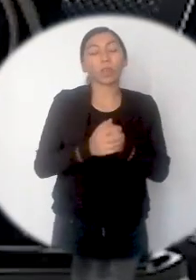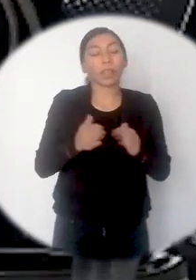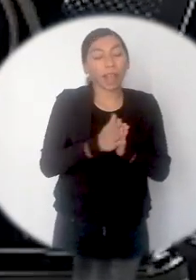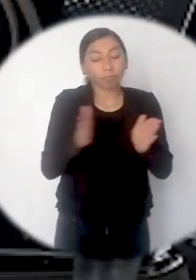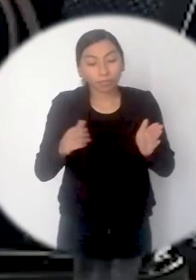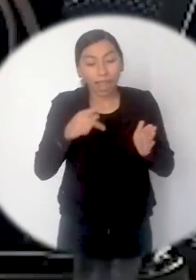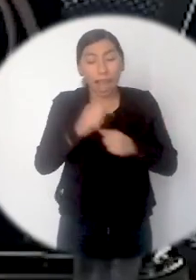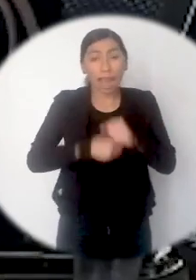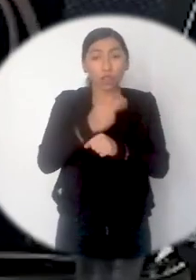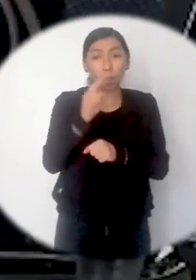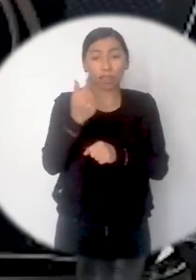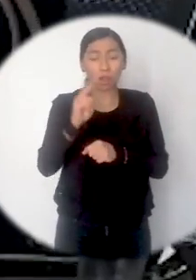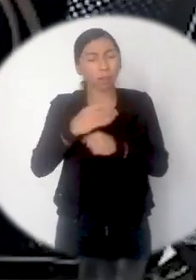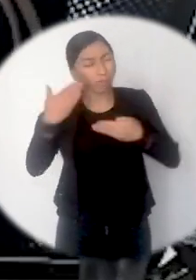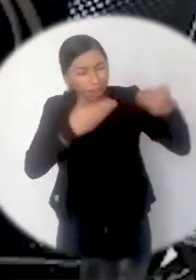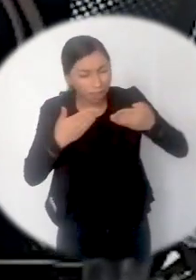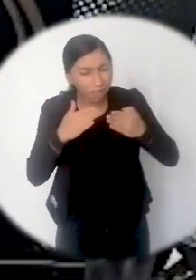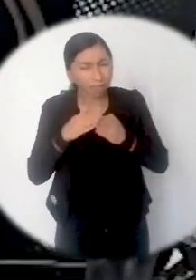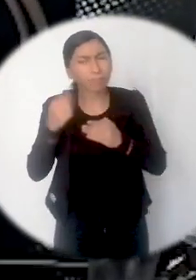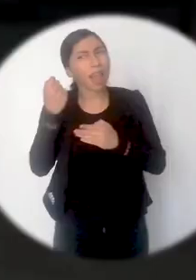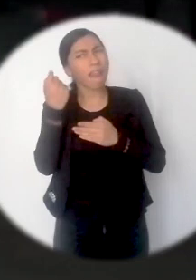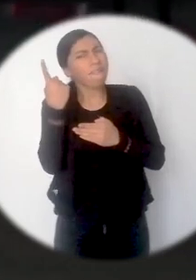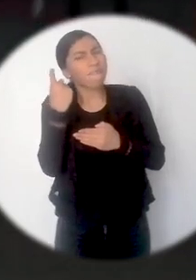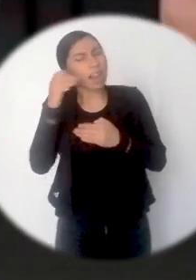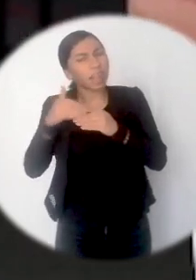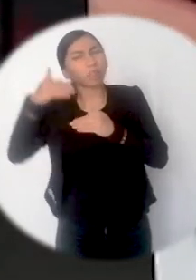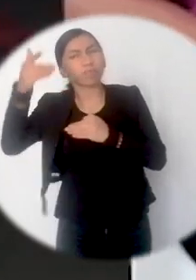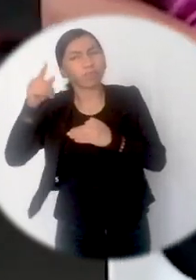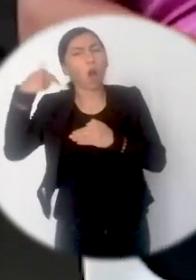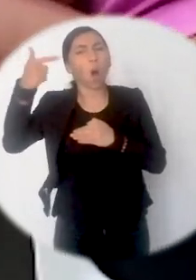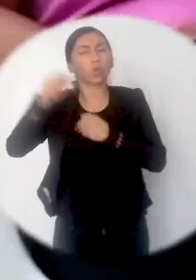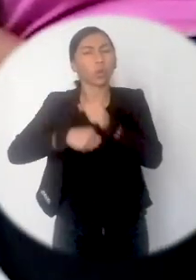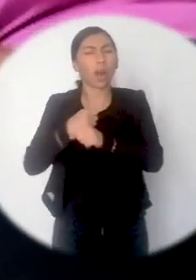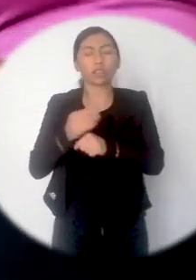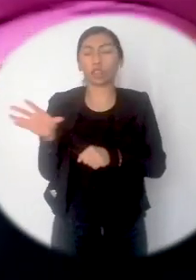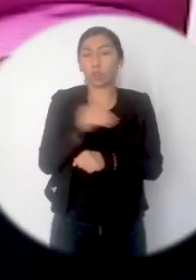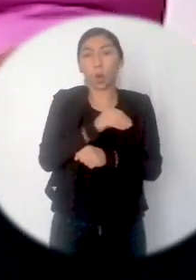falta para el 2021, revisar la articulación con los municipios PEDET, toda la política